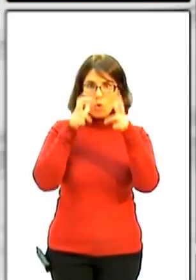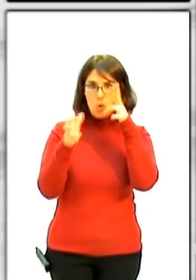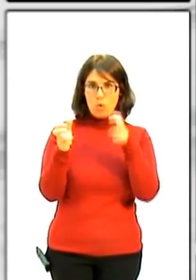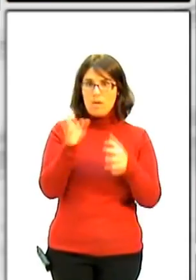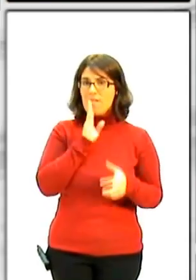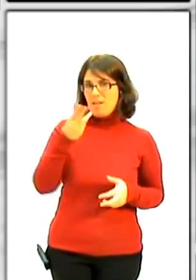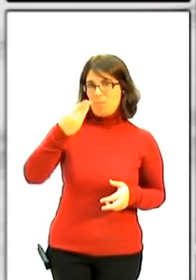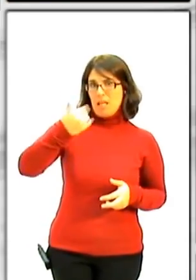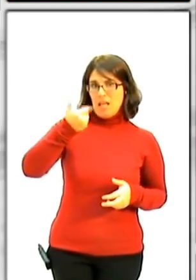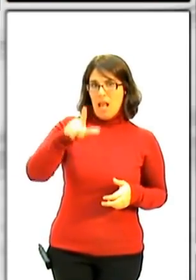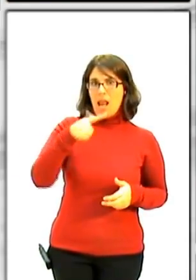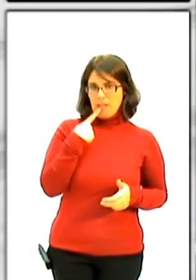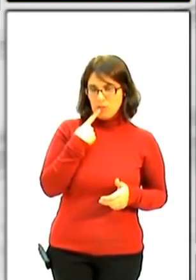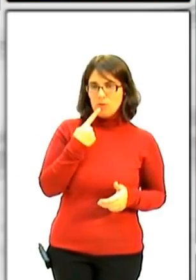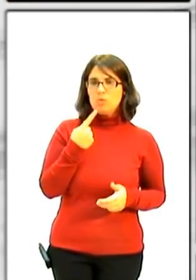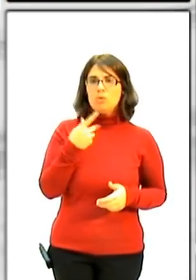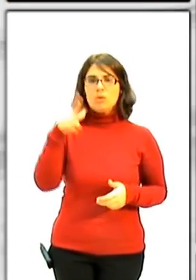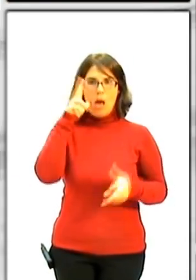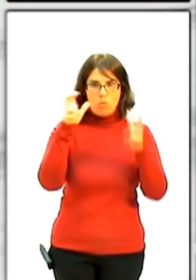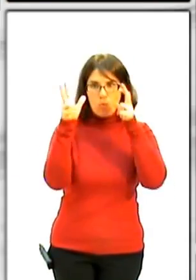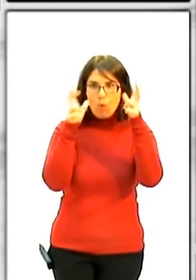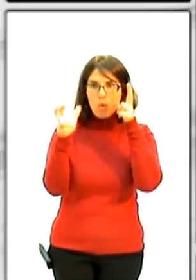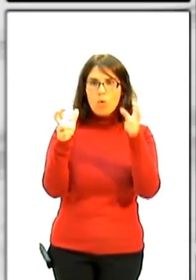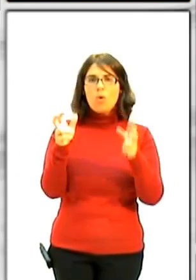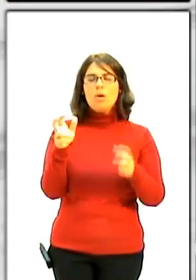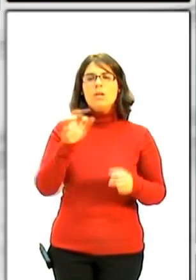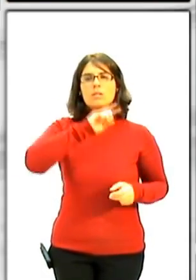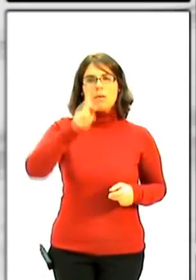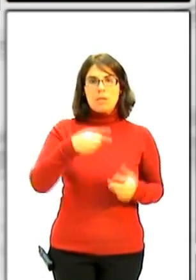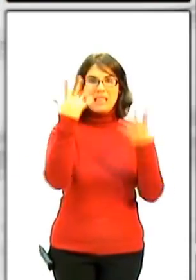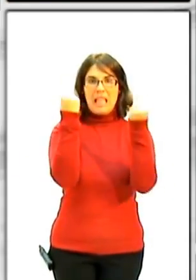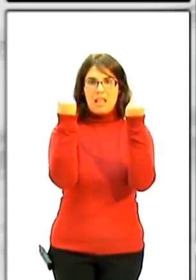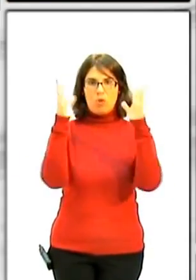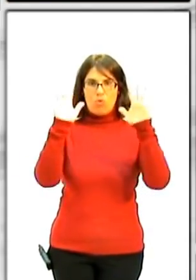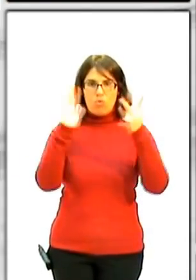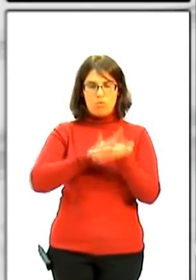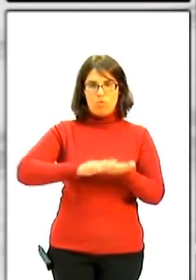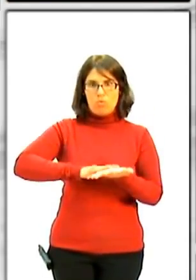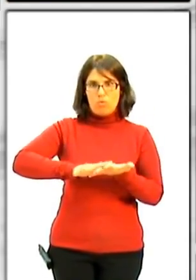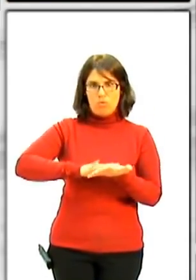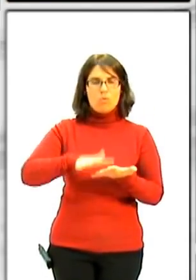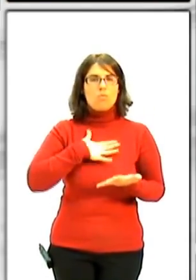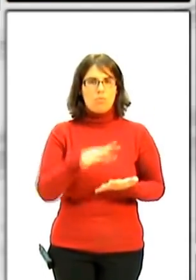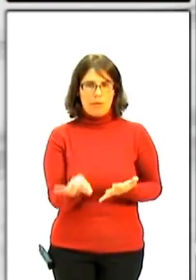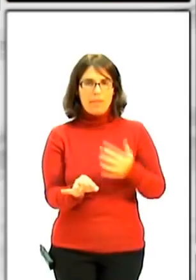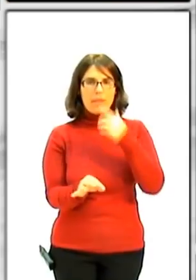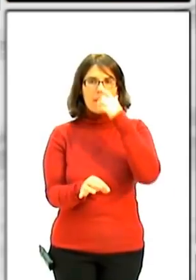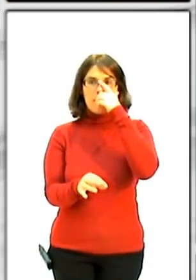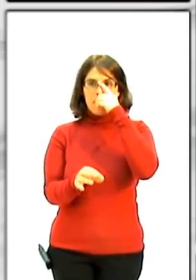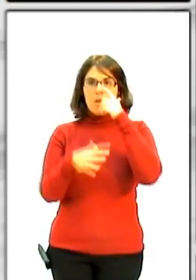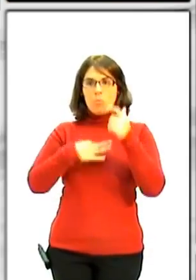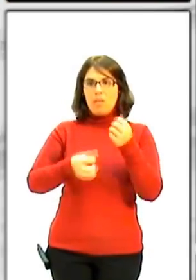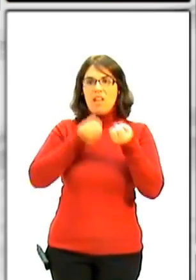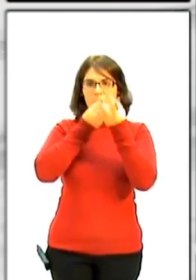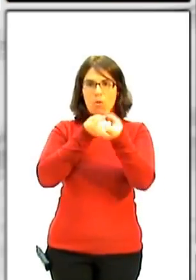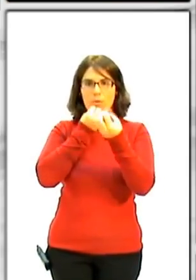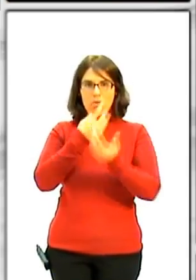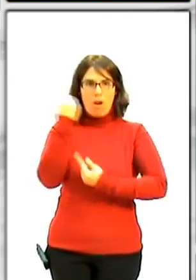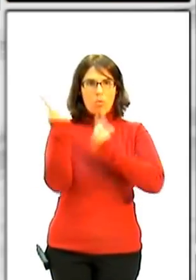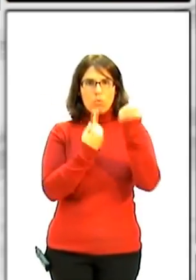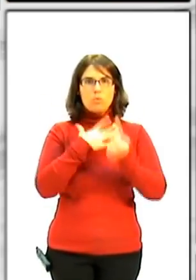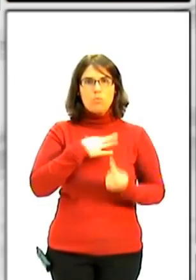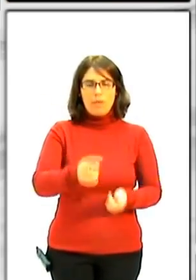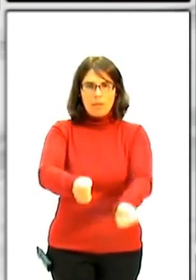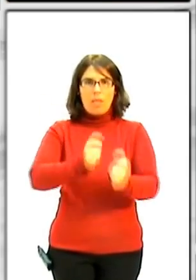decía Miguel, existe el sentido del tacto como tal, pueden haber informaciones que provengan